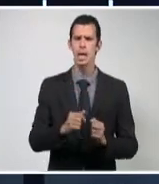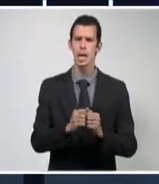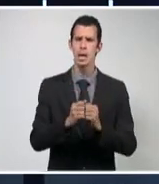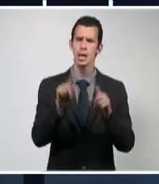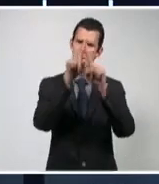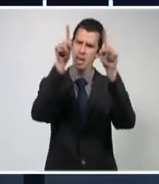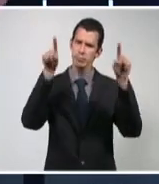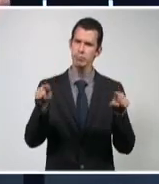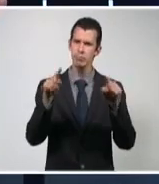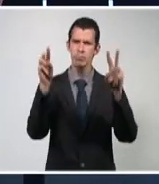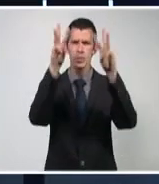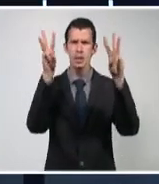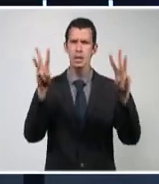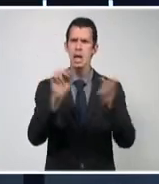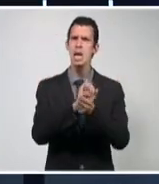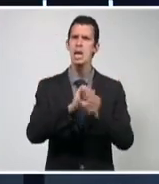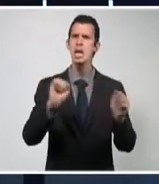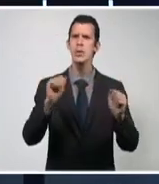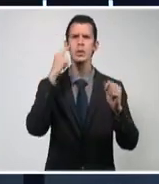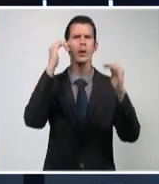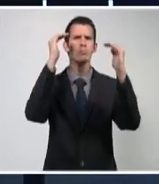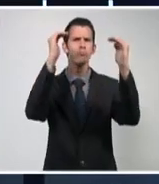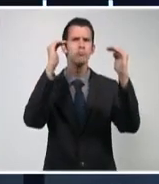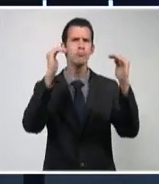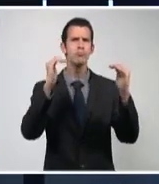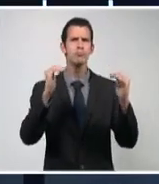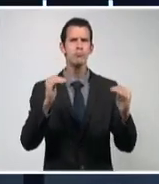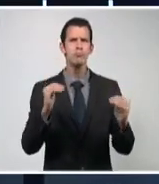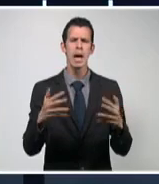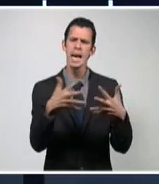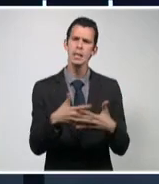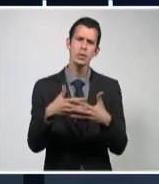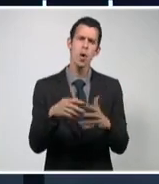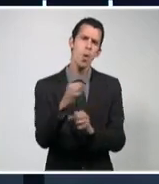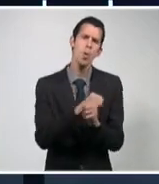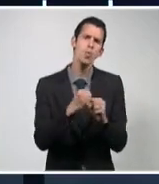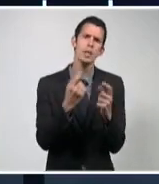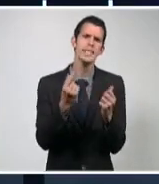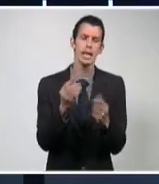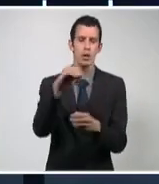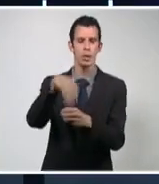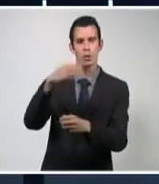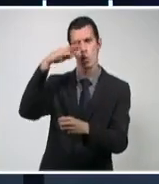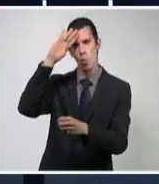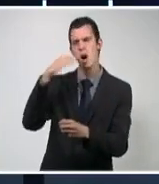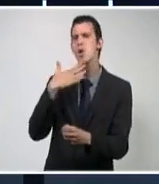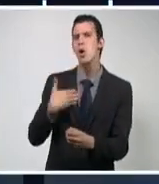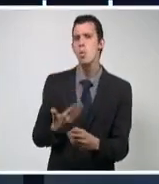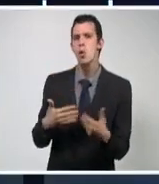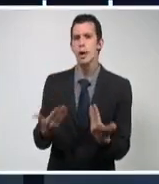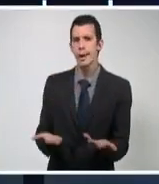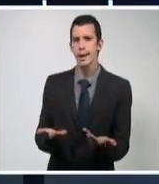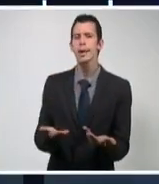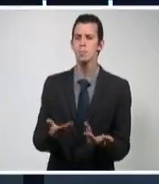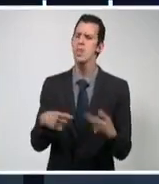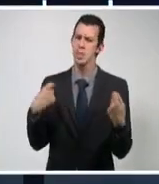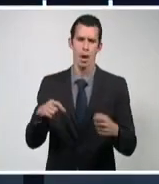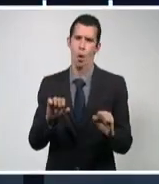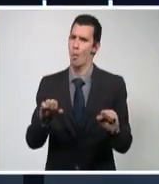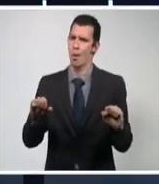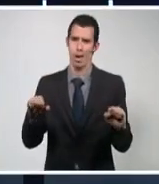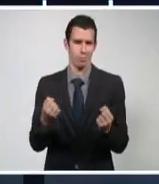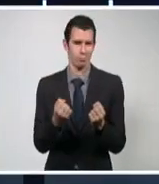USAID, entrega sus proyectos aquí en Cuba. Recuerden, si un ciudadano norteamericano solicita esa información, ellos deben ofrecerla por ley. No siempre lo hacen,